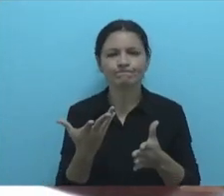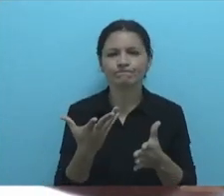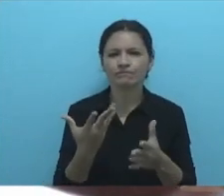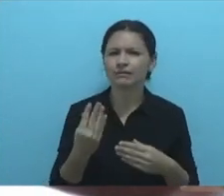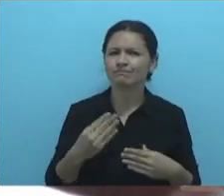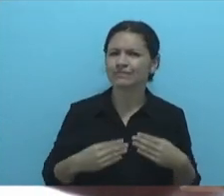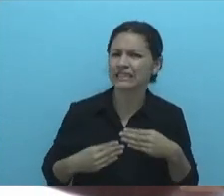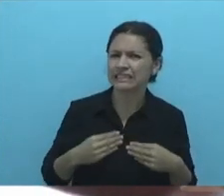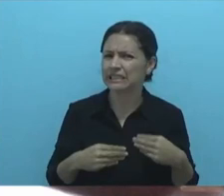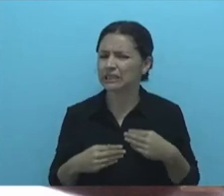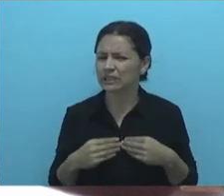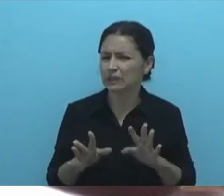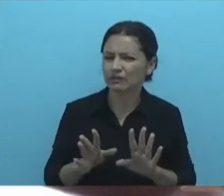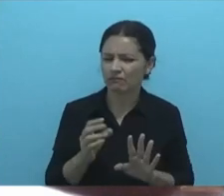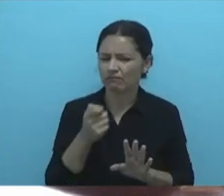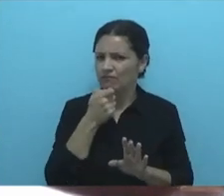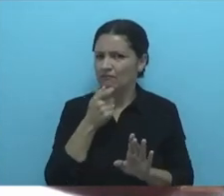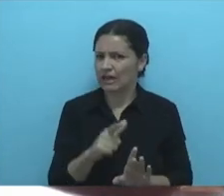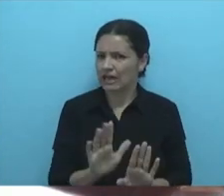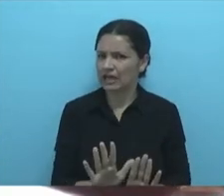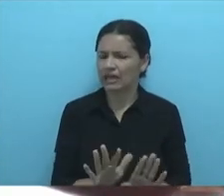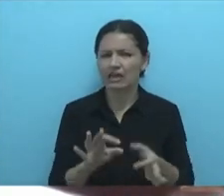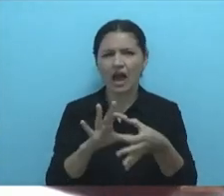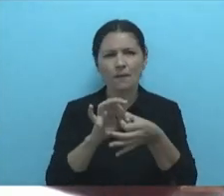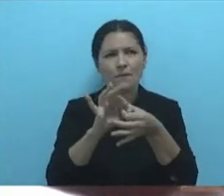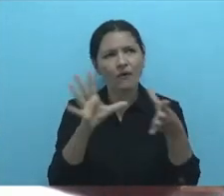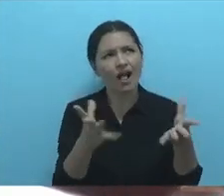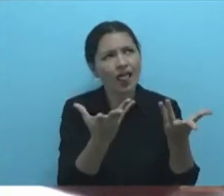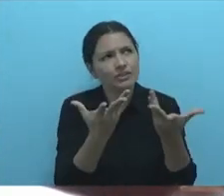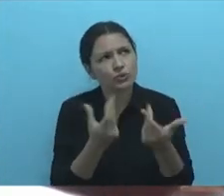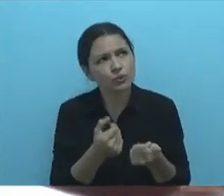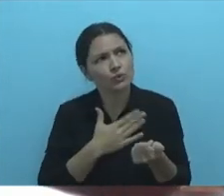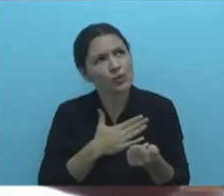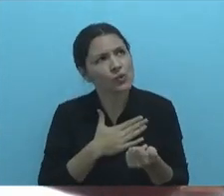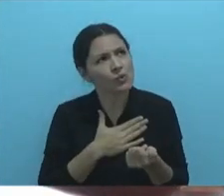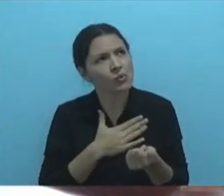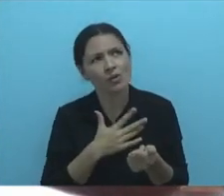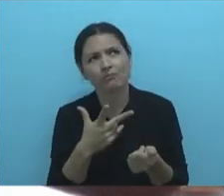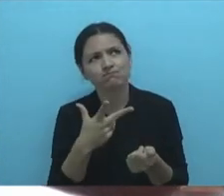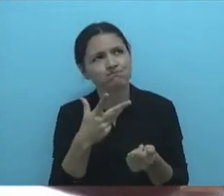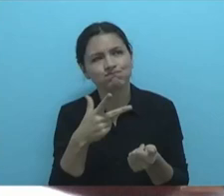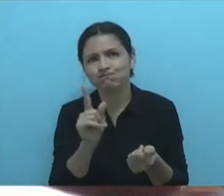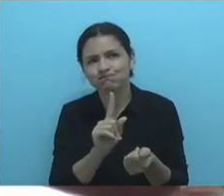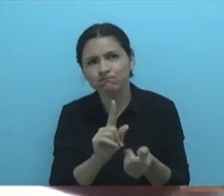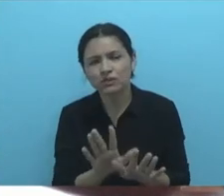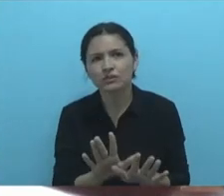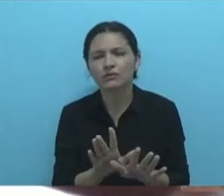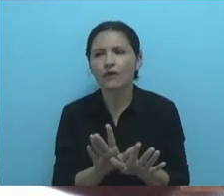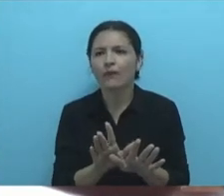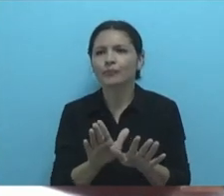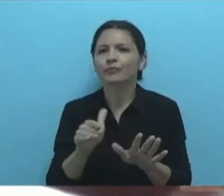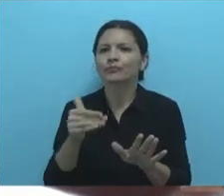y la plena certeza de que la democracia sirva para transformar sus vidas como debería hacerlo Yo creo que hoy es una